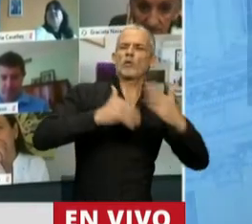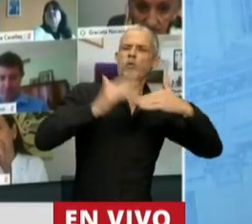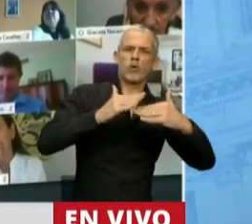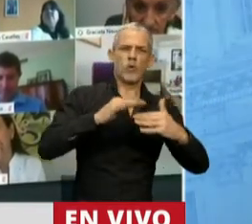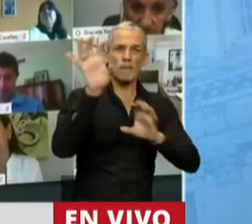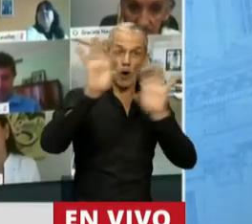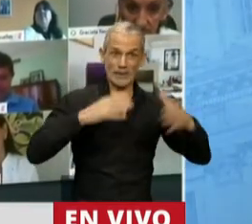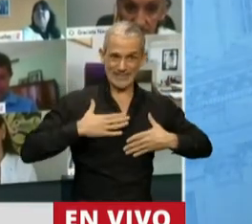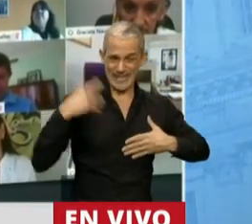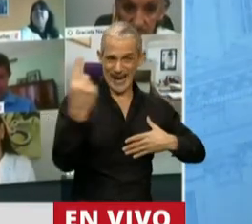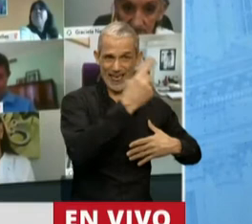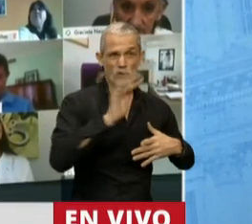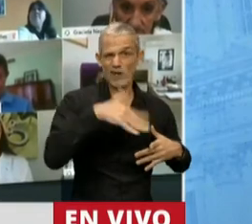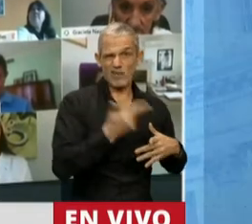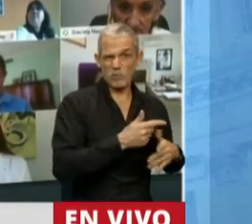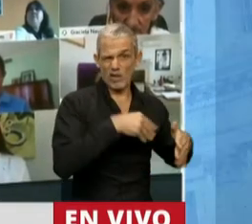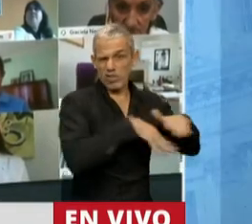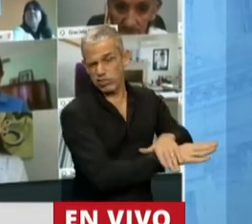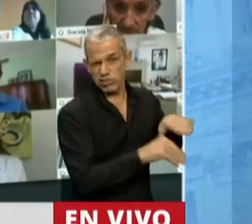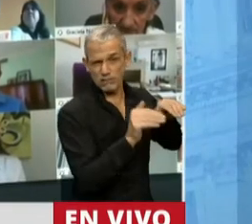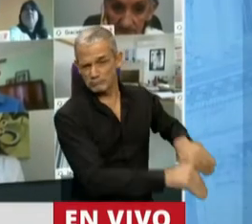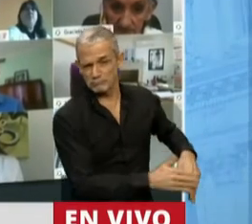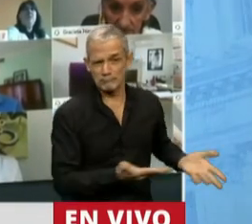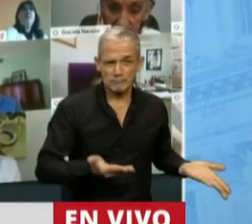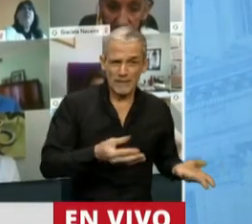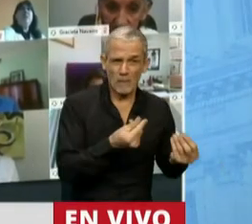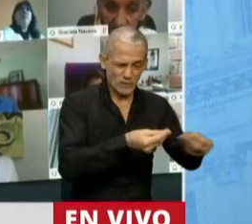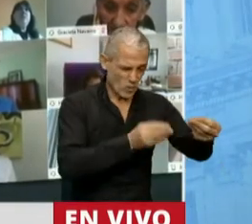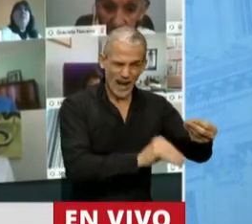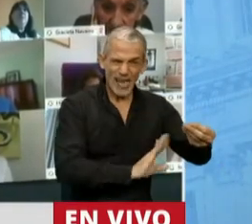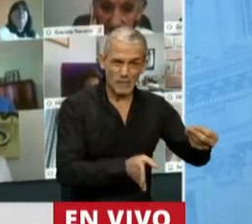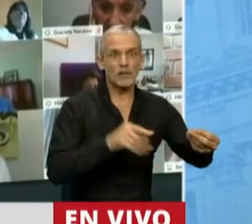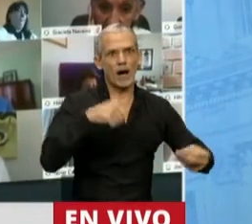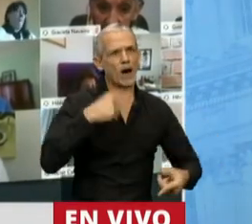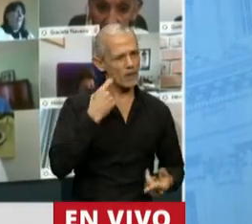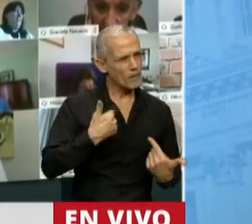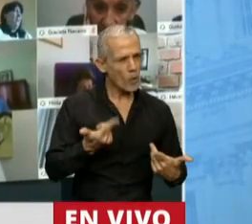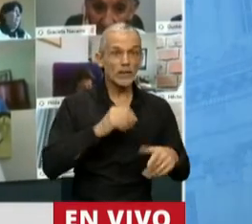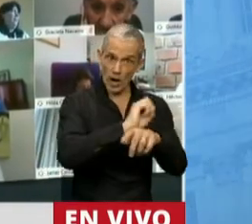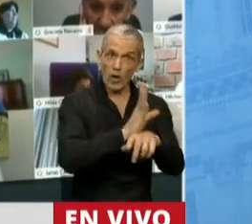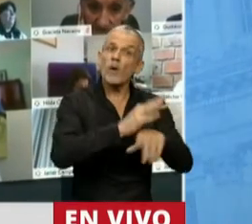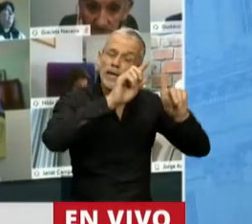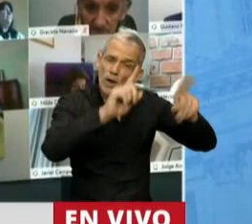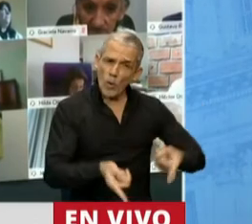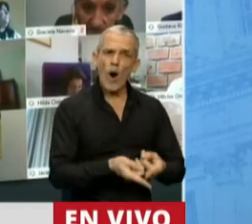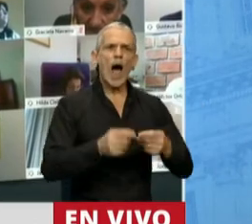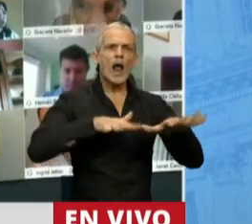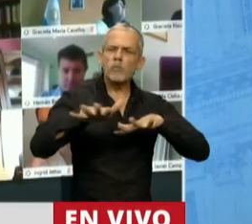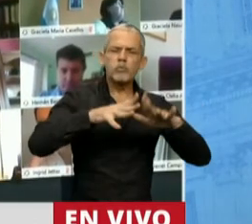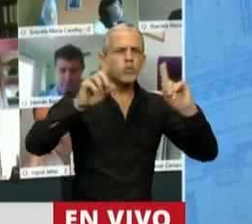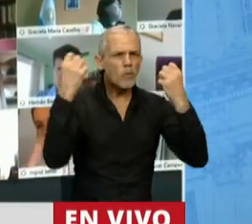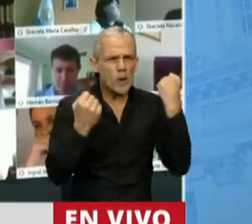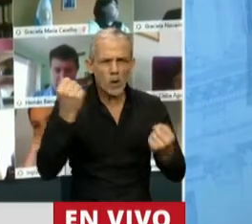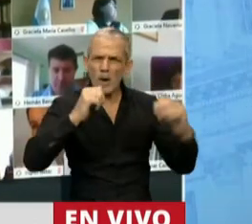nuestras provincias que después quedaban 'letra muerta' en los presupuestos la verdad es que notamos que a pesar de la pandemia a pesar de la crisis ha